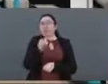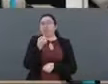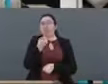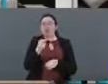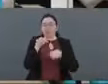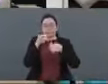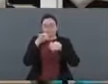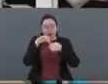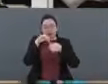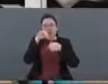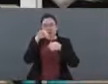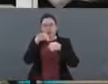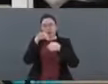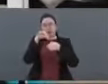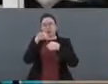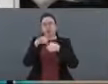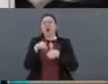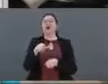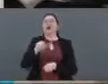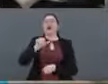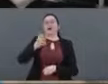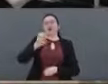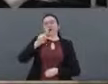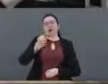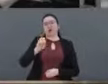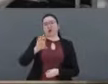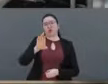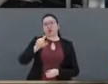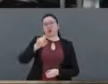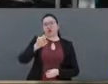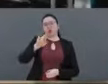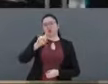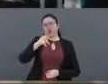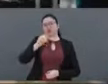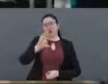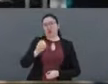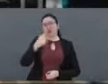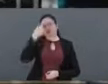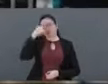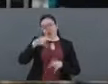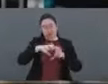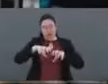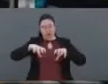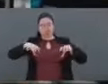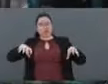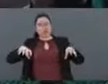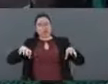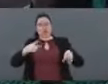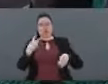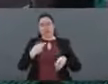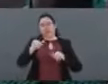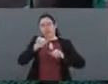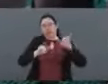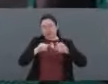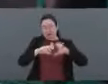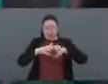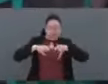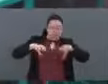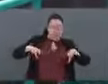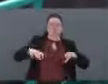de ácido clorhídrico para hacer la oxigenación y la separación del nitrógeno amoniacal. Atrás